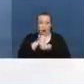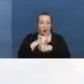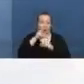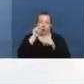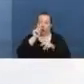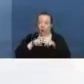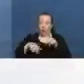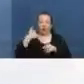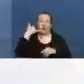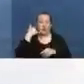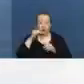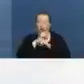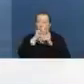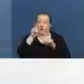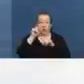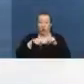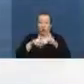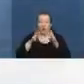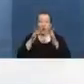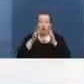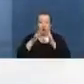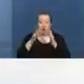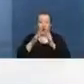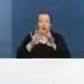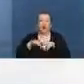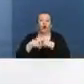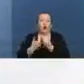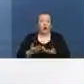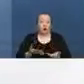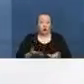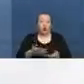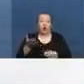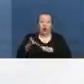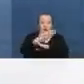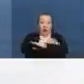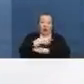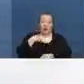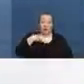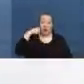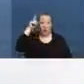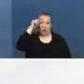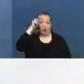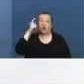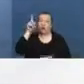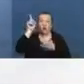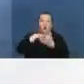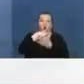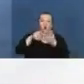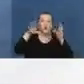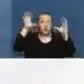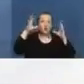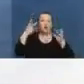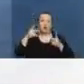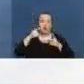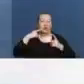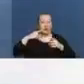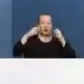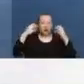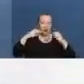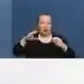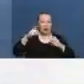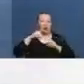no deberían poder comunicarse había inhibidores de celulares ya no si no habían escáneres ya no sirve